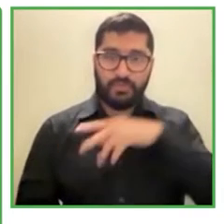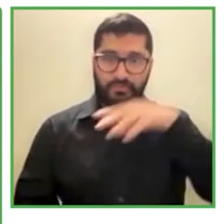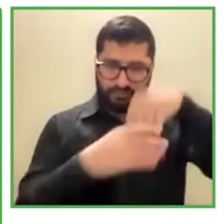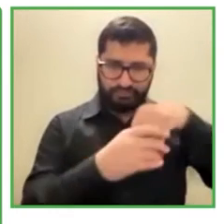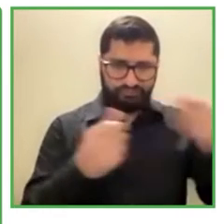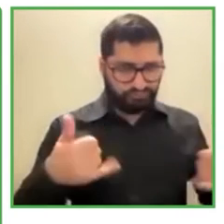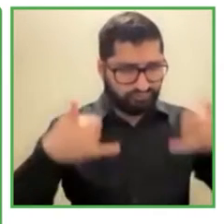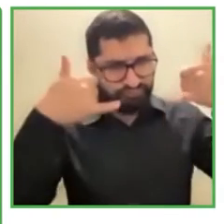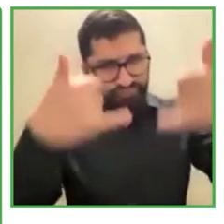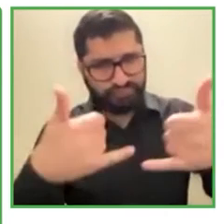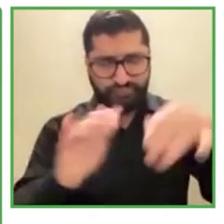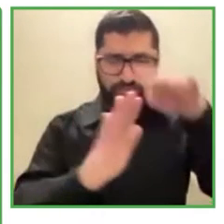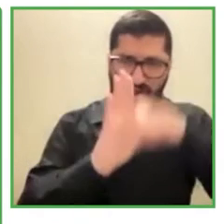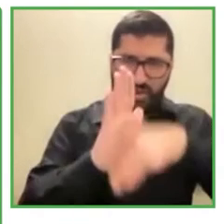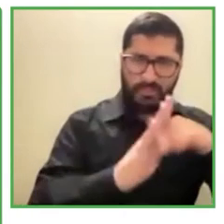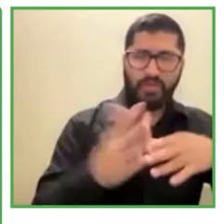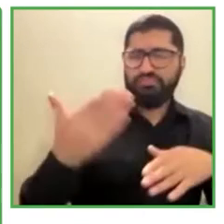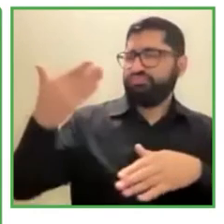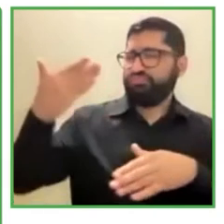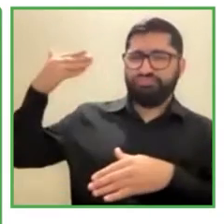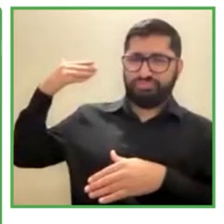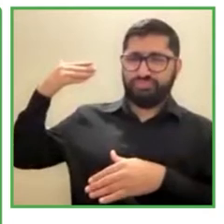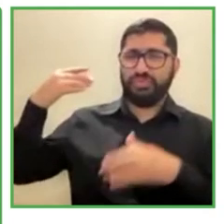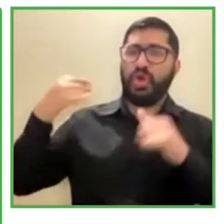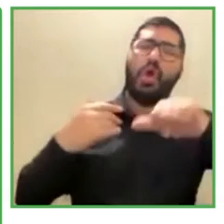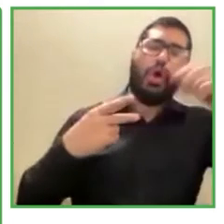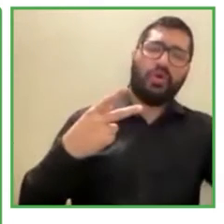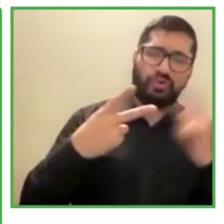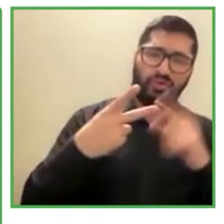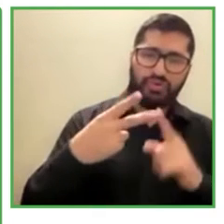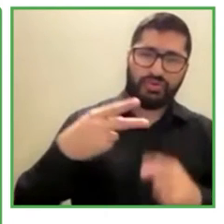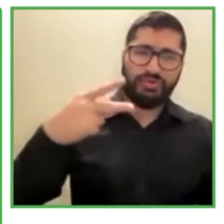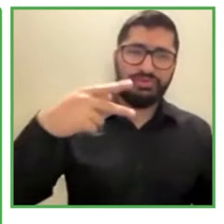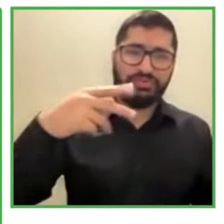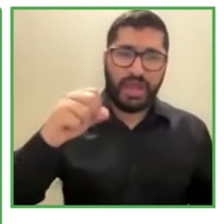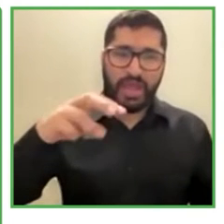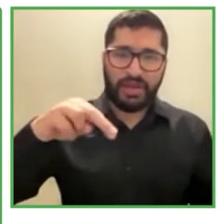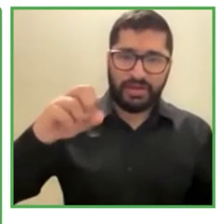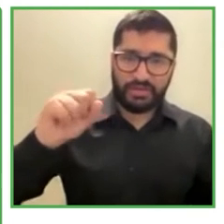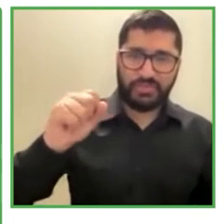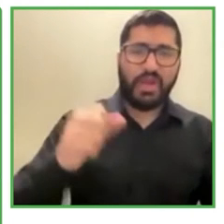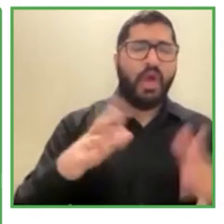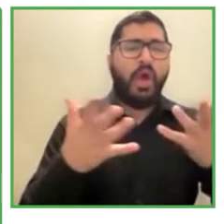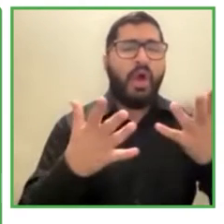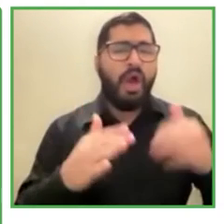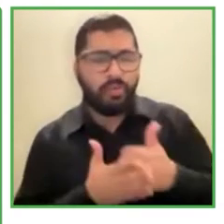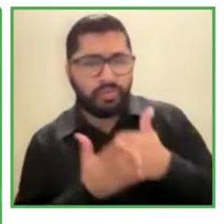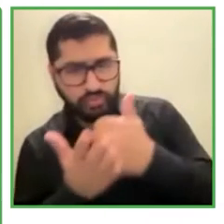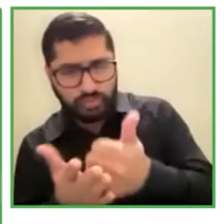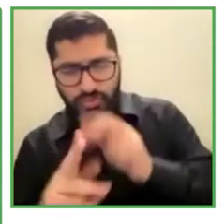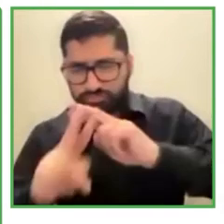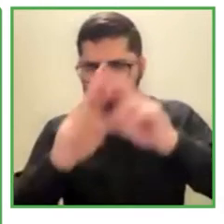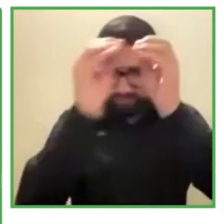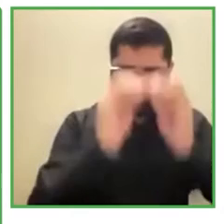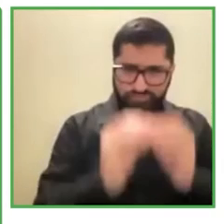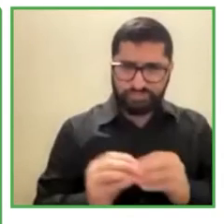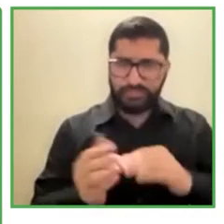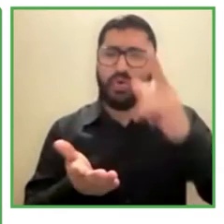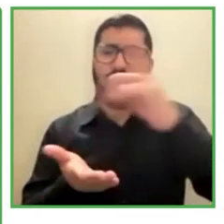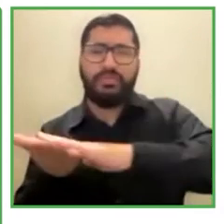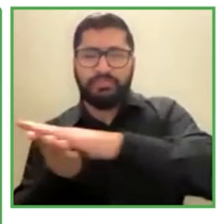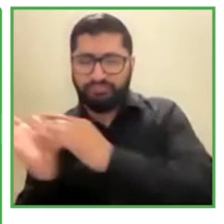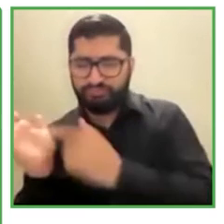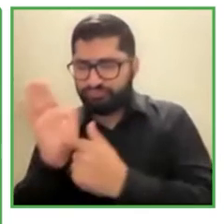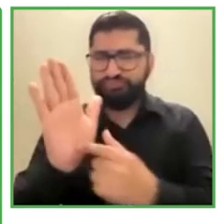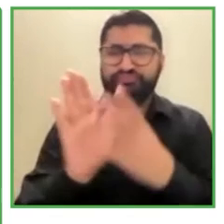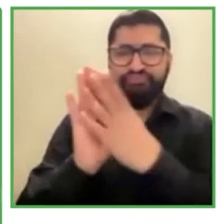Henkel y cómo les ayudamos a realizar la inclusión en su lugar de trabajo. Y son solo 2 ejemplos de muchos otros y